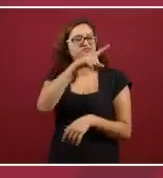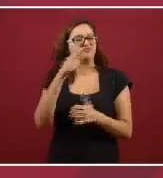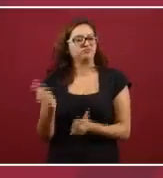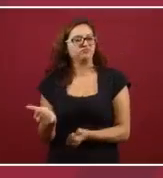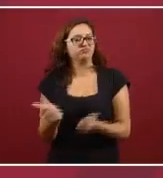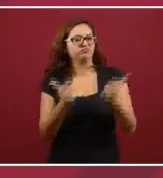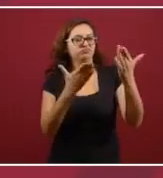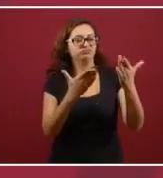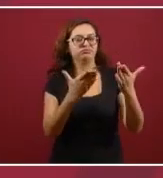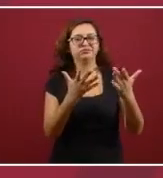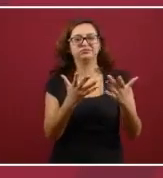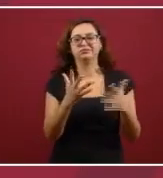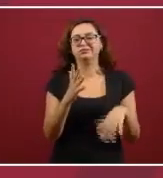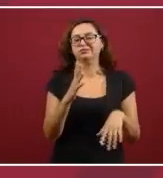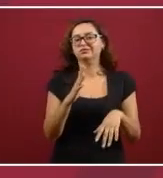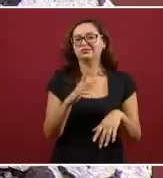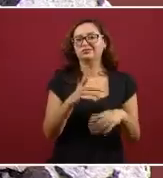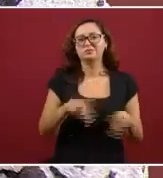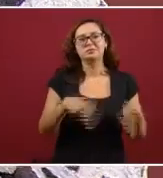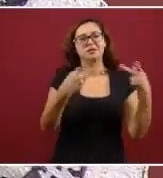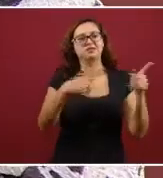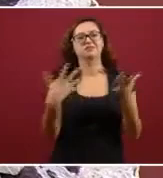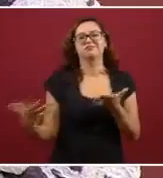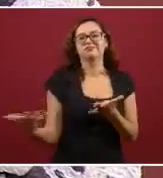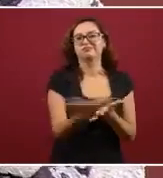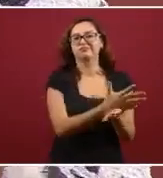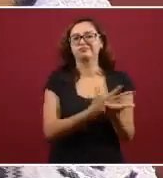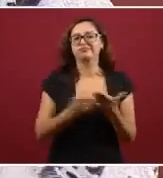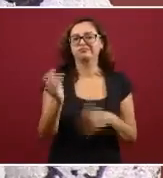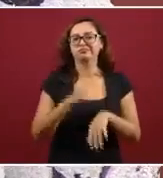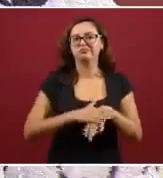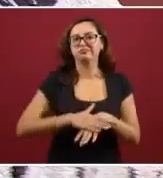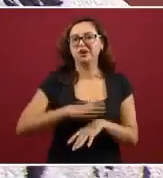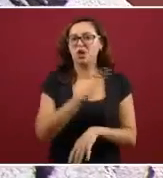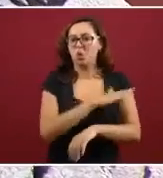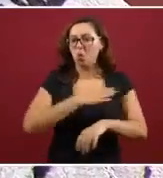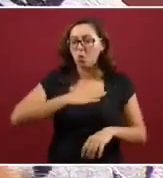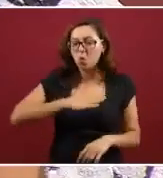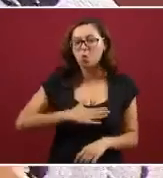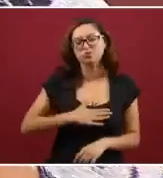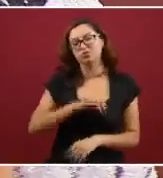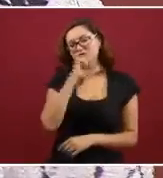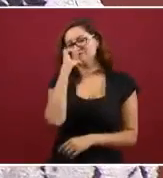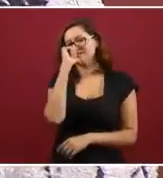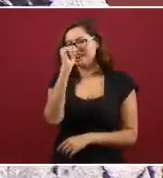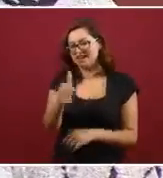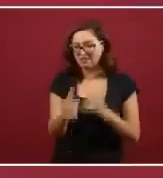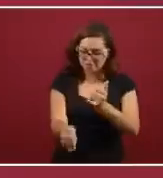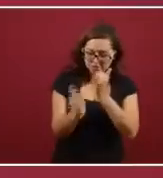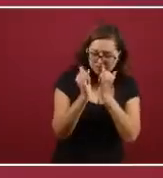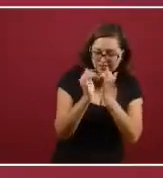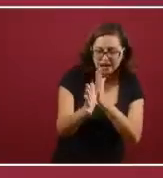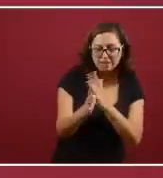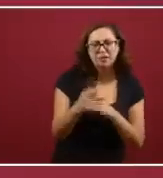va a ser más barato relativamente, pero de manera injusta. Entonces, el Departamento de Estado inicia